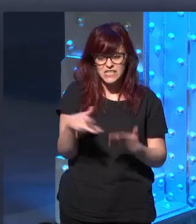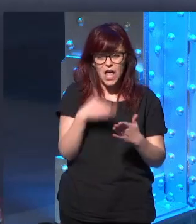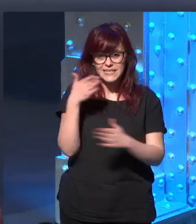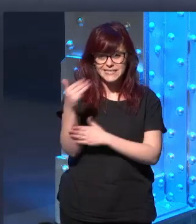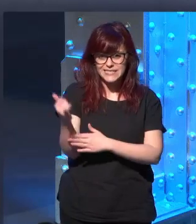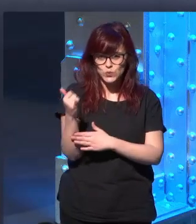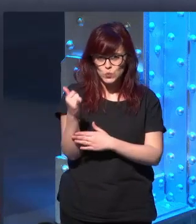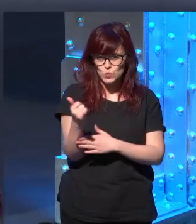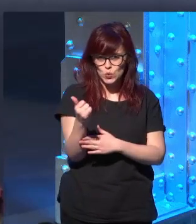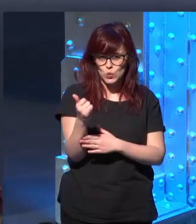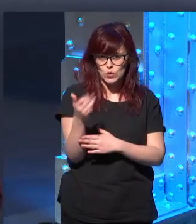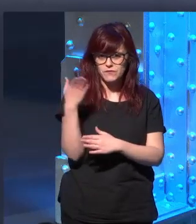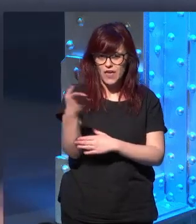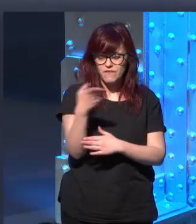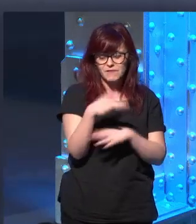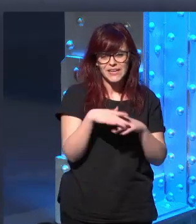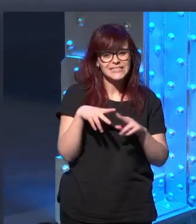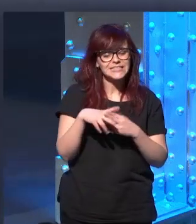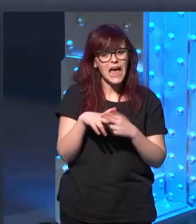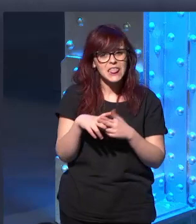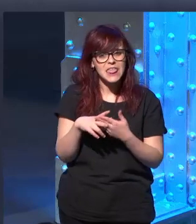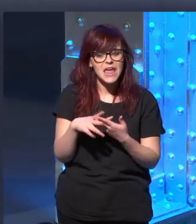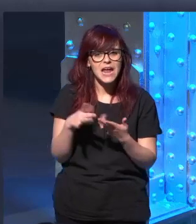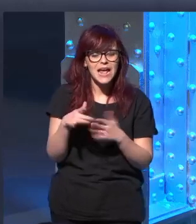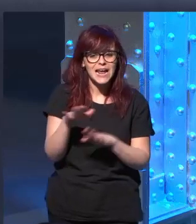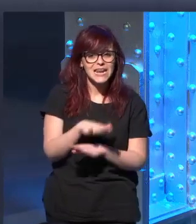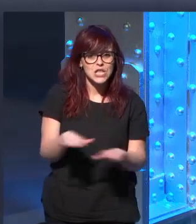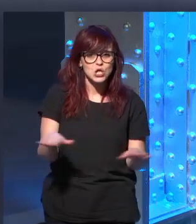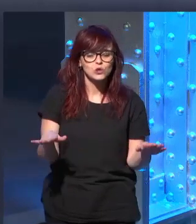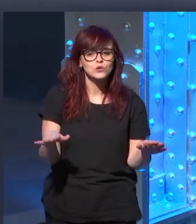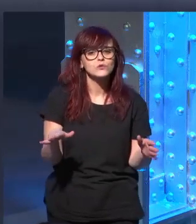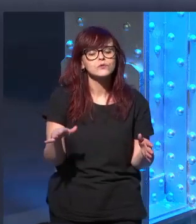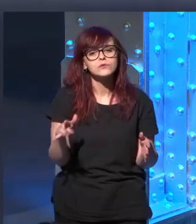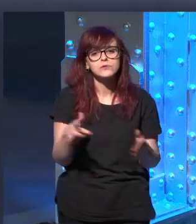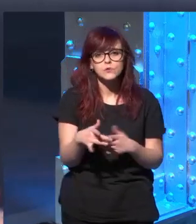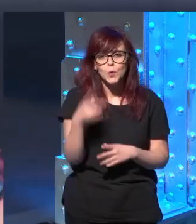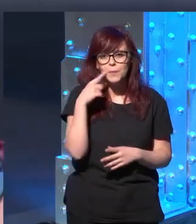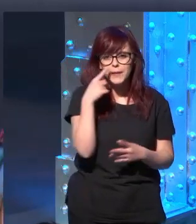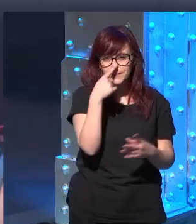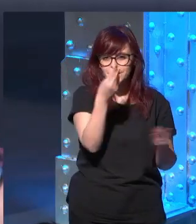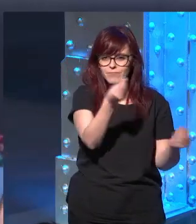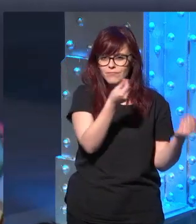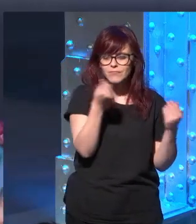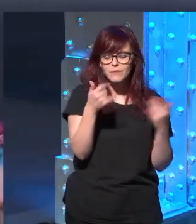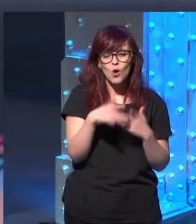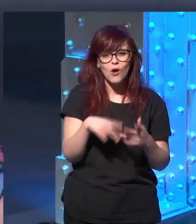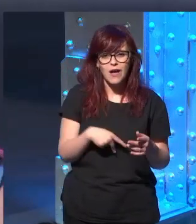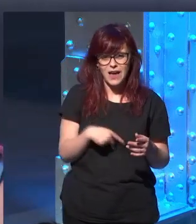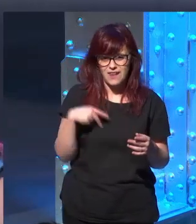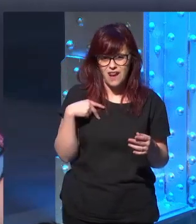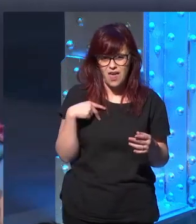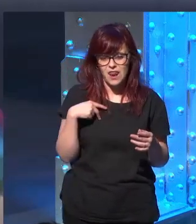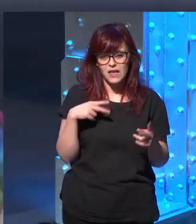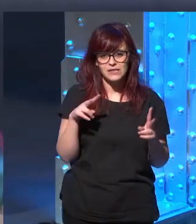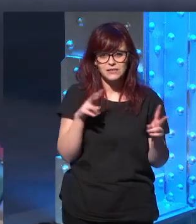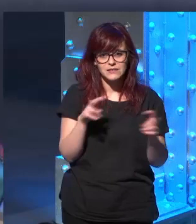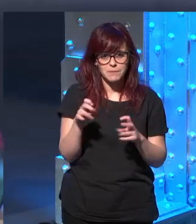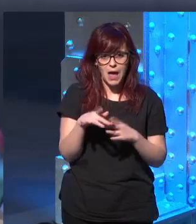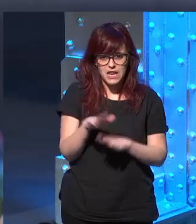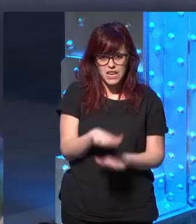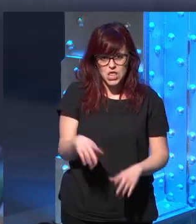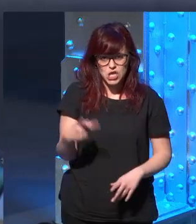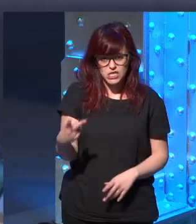a institutos, en talleres que he dado a niños, voy viendo un poco cómo es en general el tema. Hay un par de